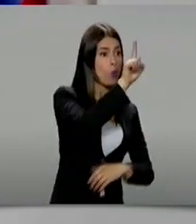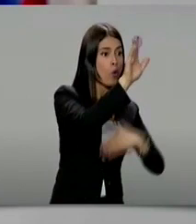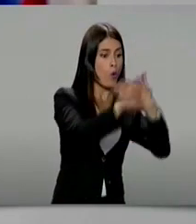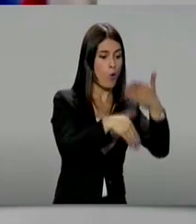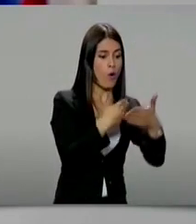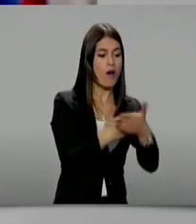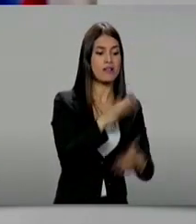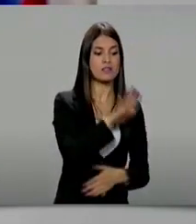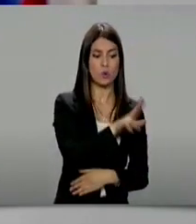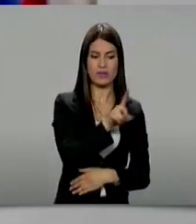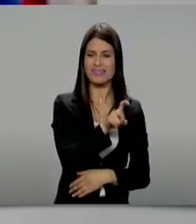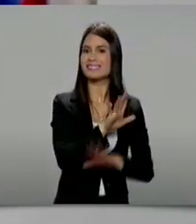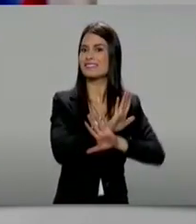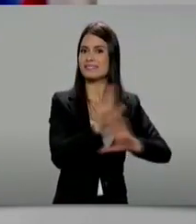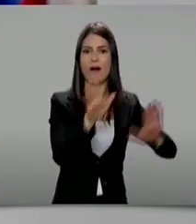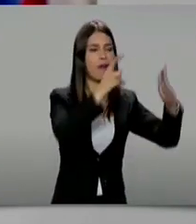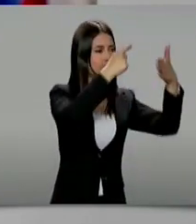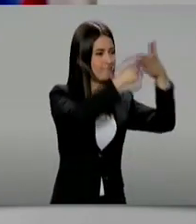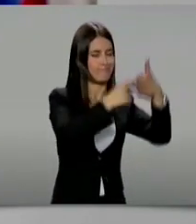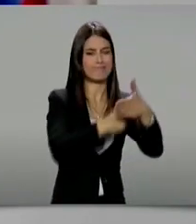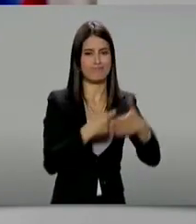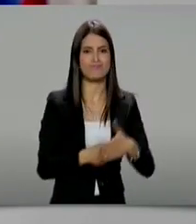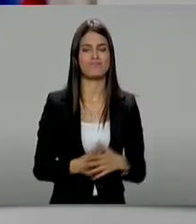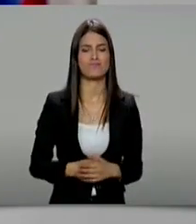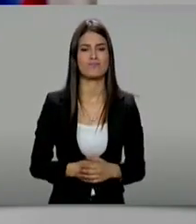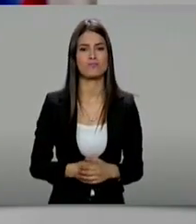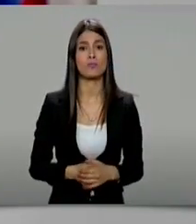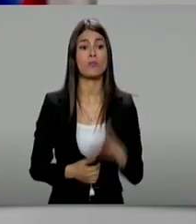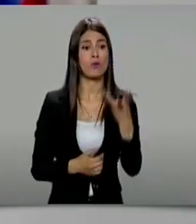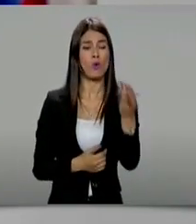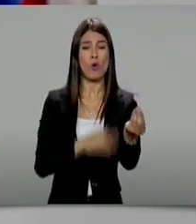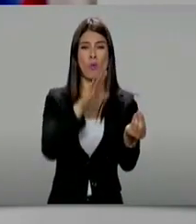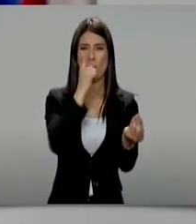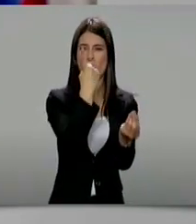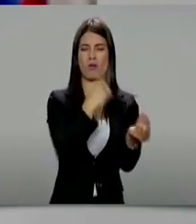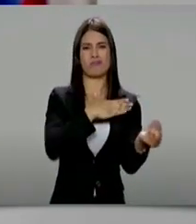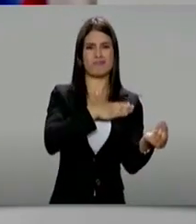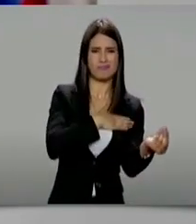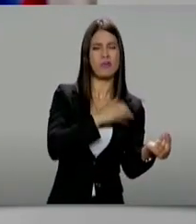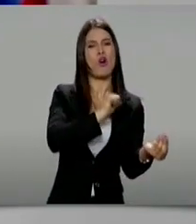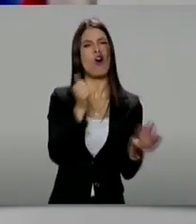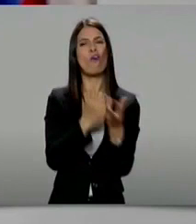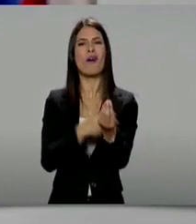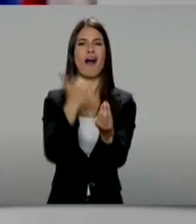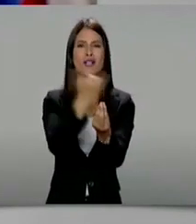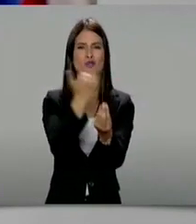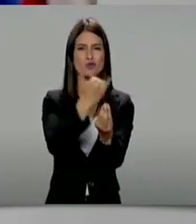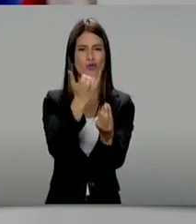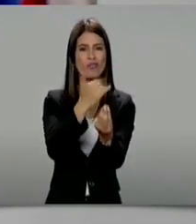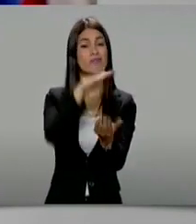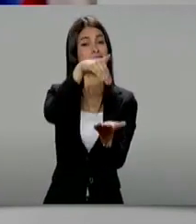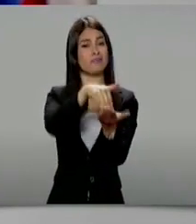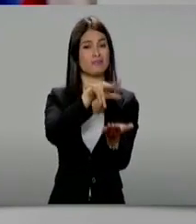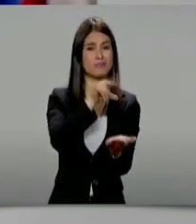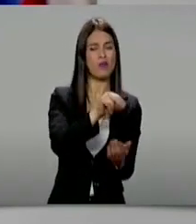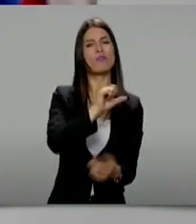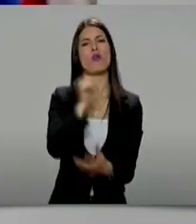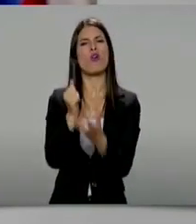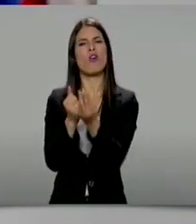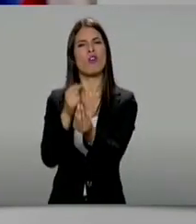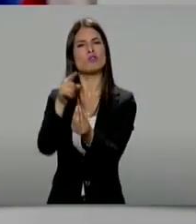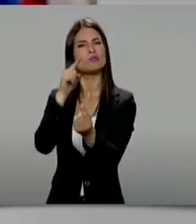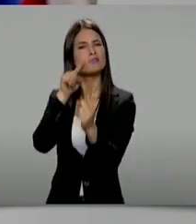centro democrático algunos dirigentes conservadores que votaron no los partidos de la coalición para la paz la